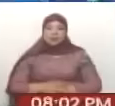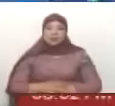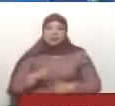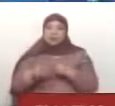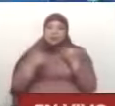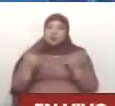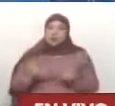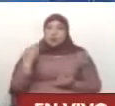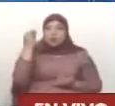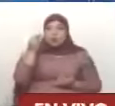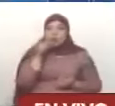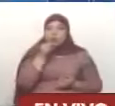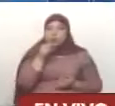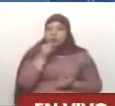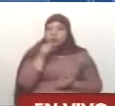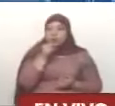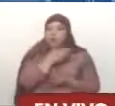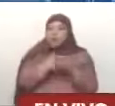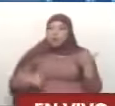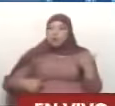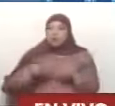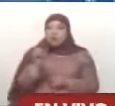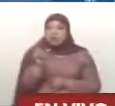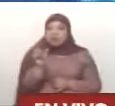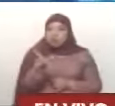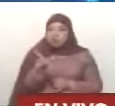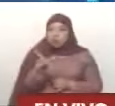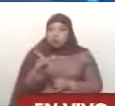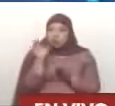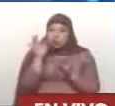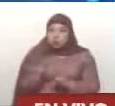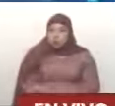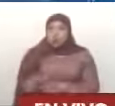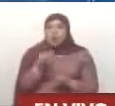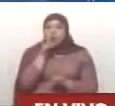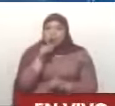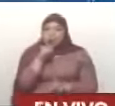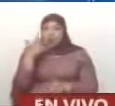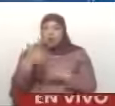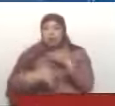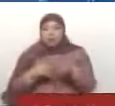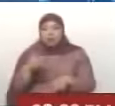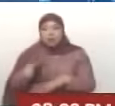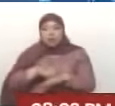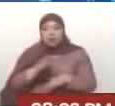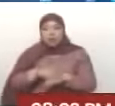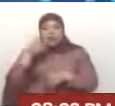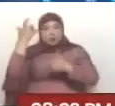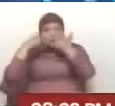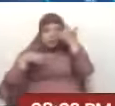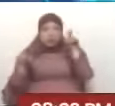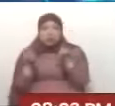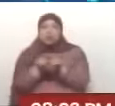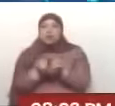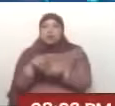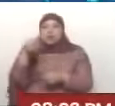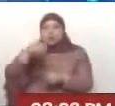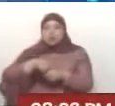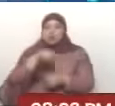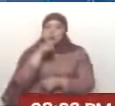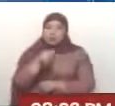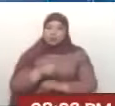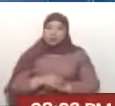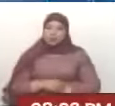calentandito, pues. El Partido Socialista Unido de Venezuela definió una metodología que llamábamos con Chávez metódica de abajo hacia